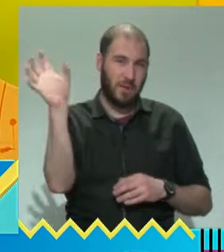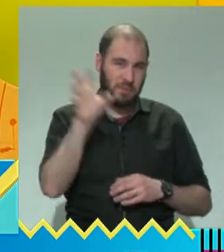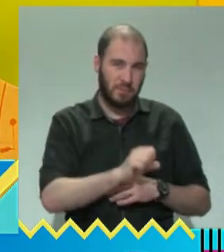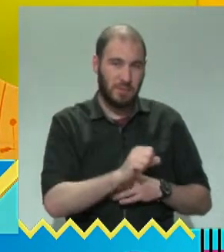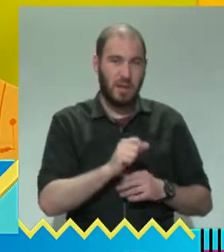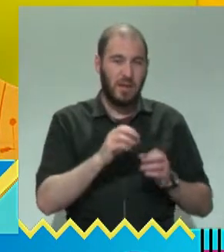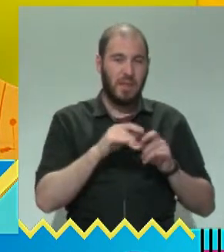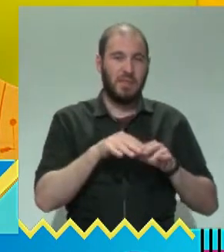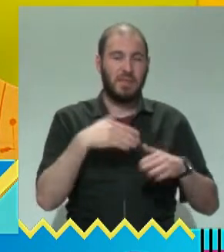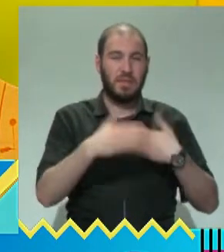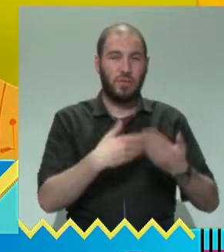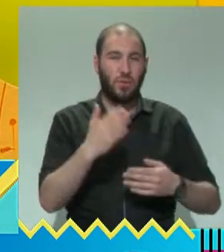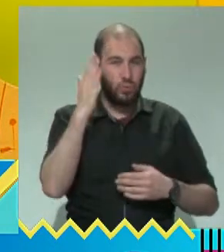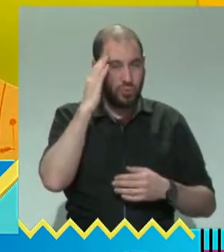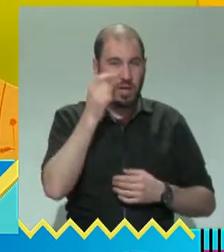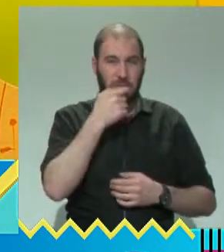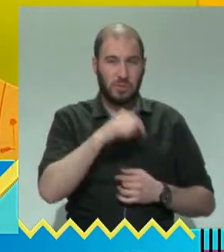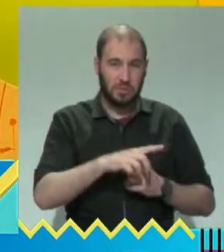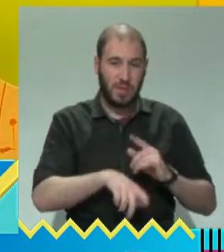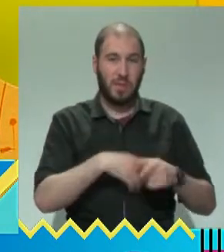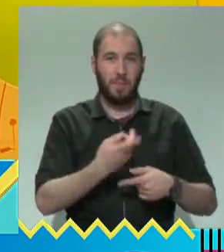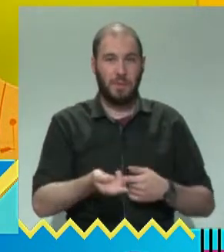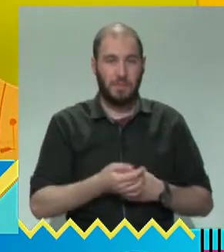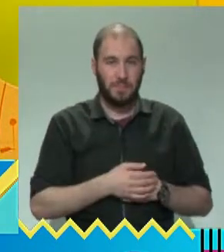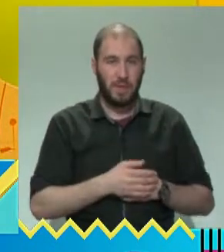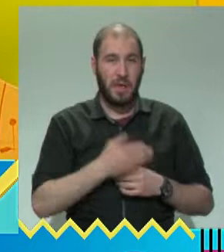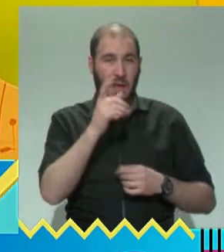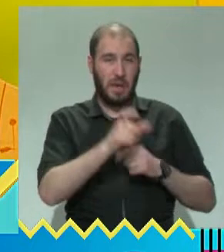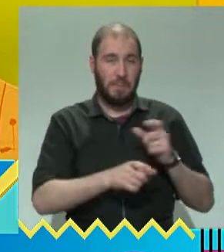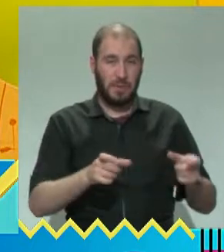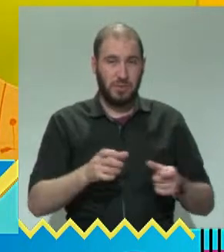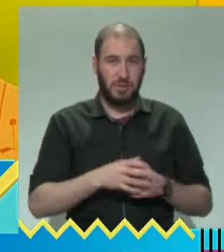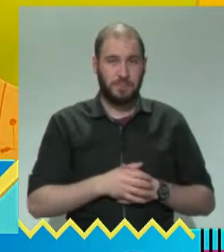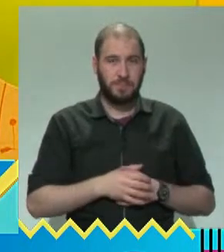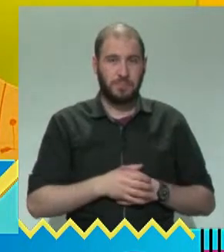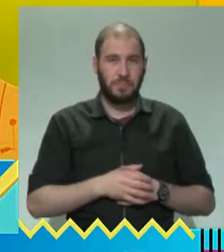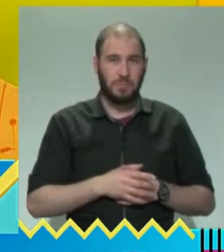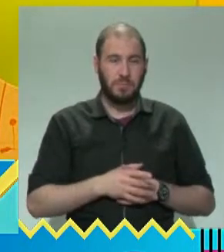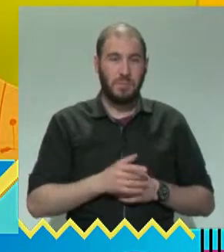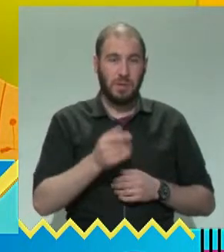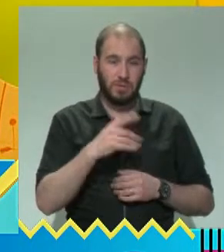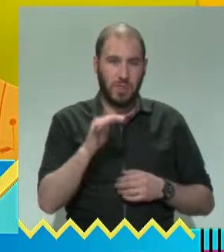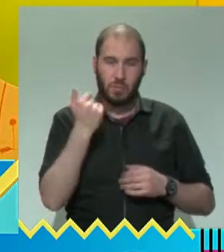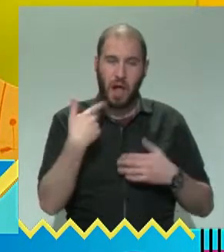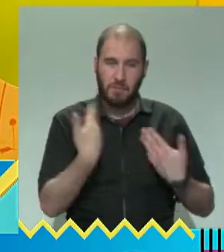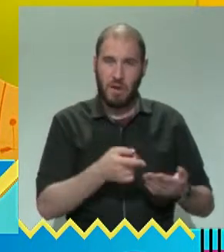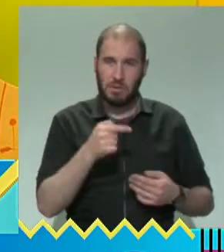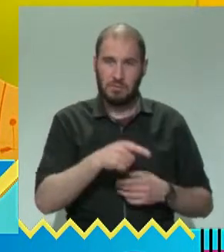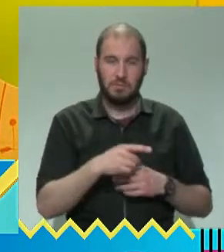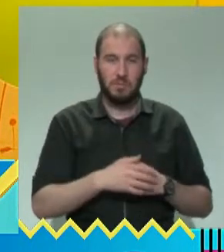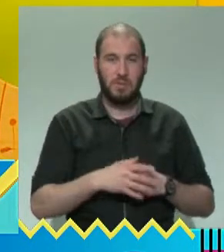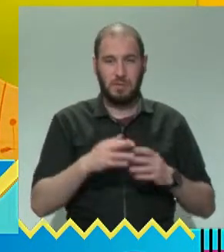estaba desarrollando la cultura de Mendoza, que después la misma gente descubrió los beneficios y empezó a